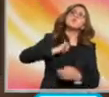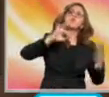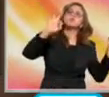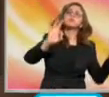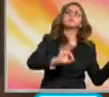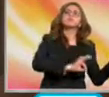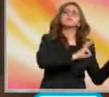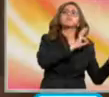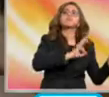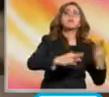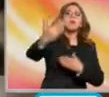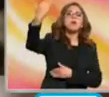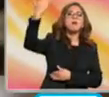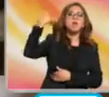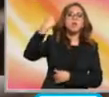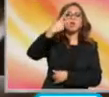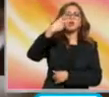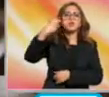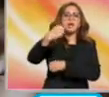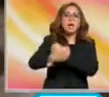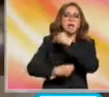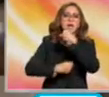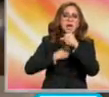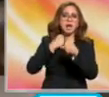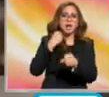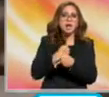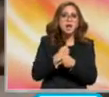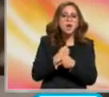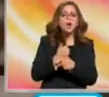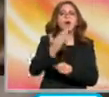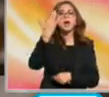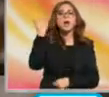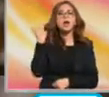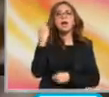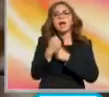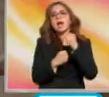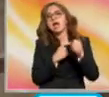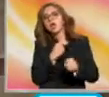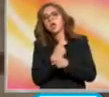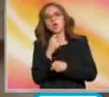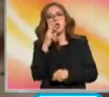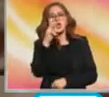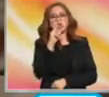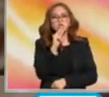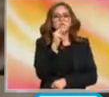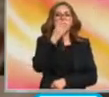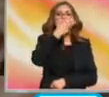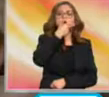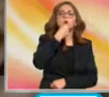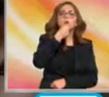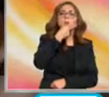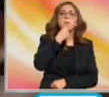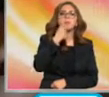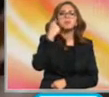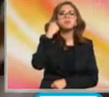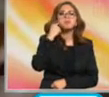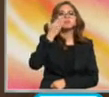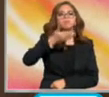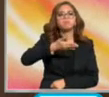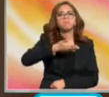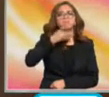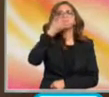¿no? Uy. Entonces, durante mucho tiempo vimos, esta es una versión increíble con Gideon Kremer en los años 80, ¿no? Un violinista espléndido, que es la que hemos escuchado todo el